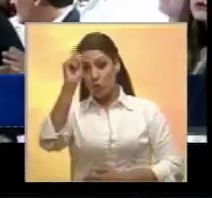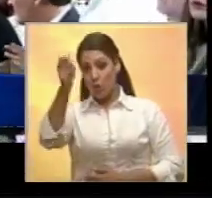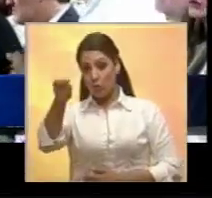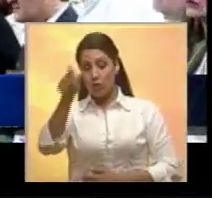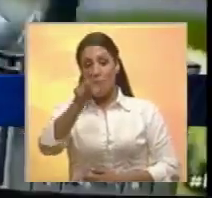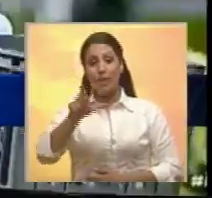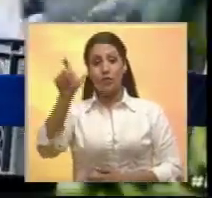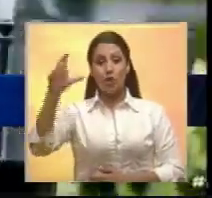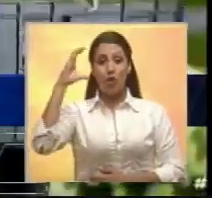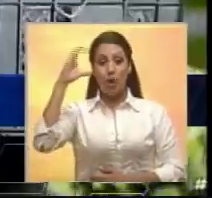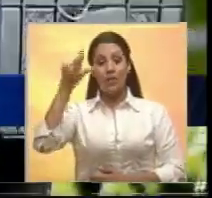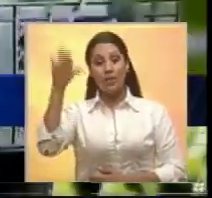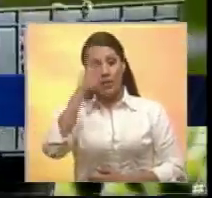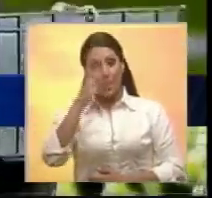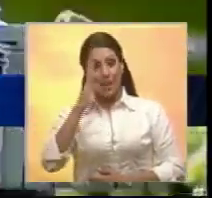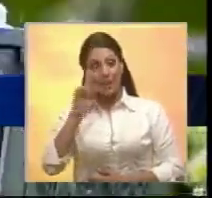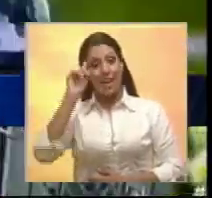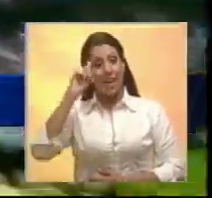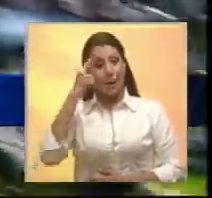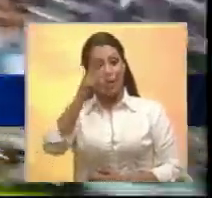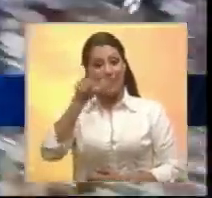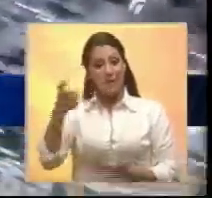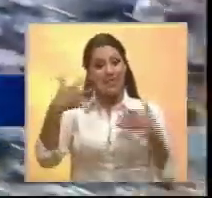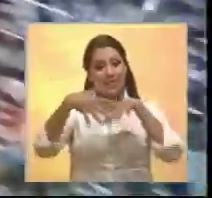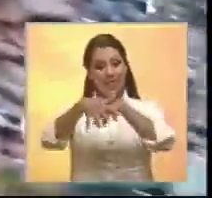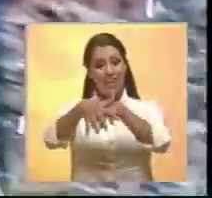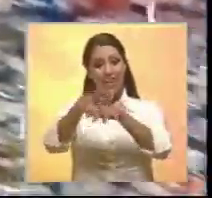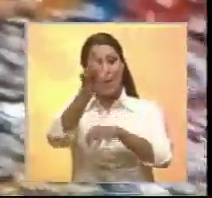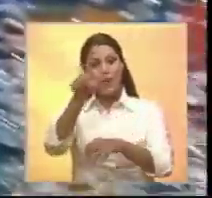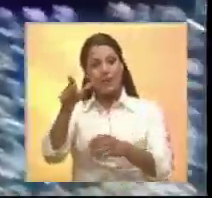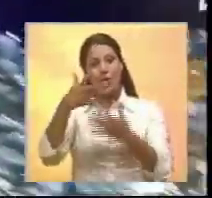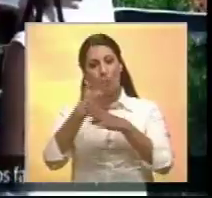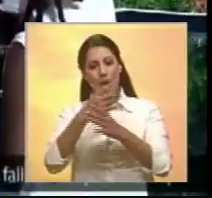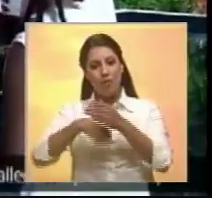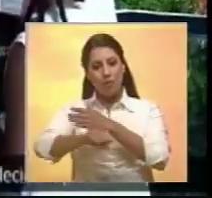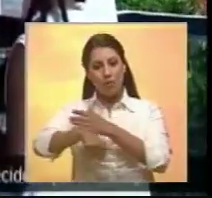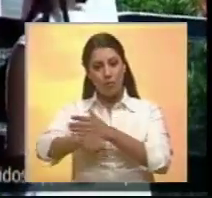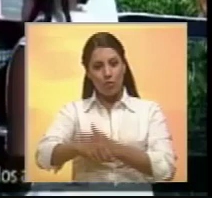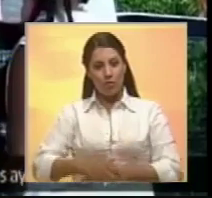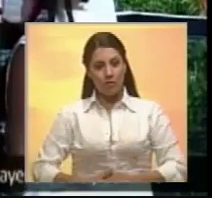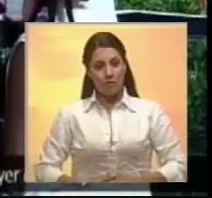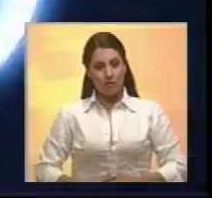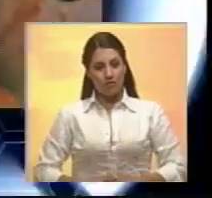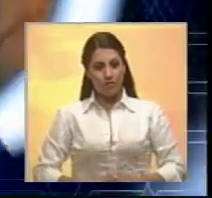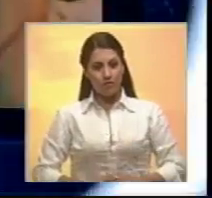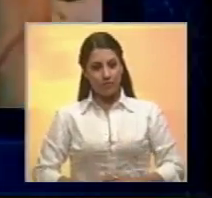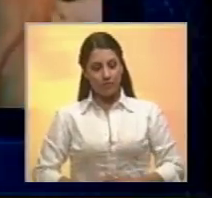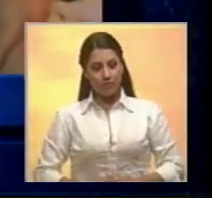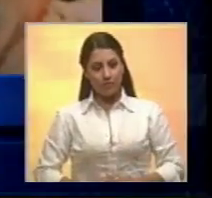Homenajes. Colombianos y brasileños recuerdan a integrantes del Chapecoense.